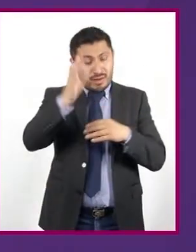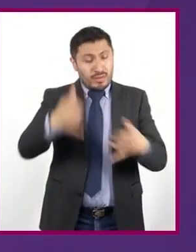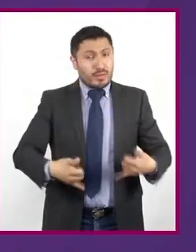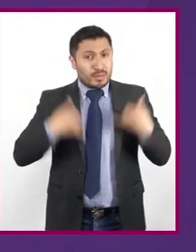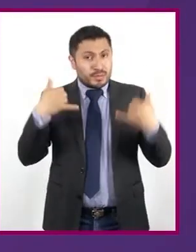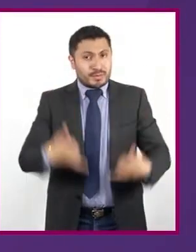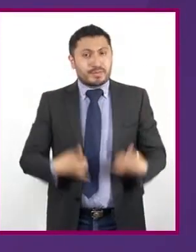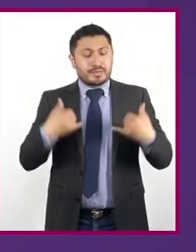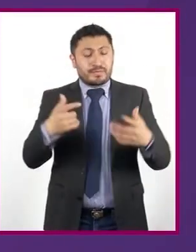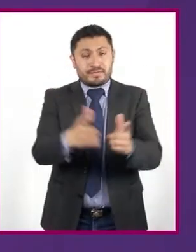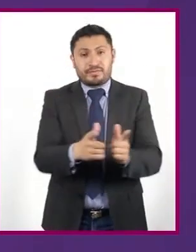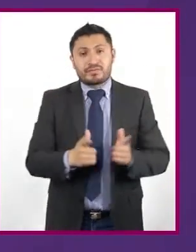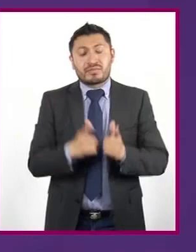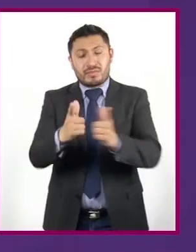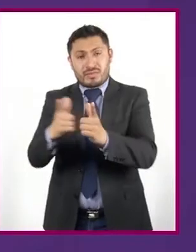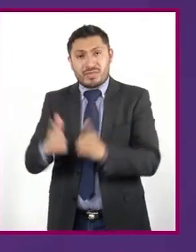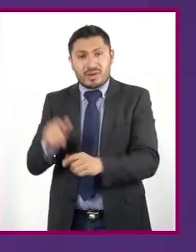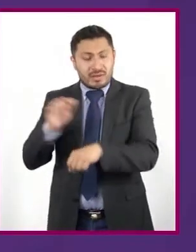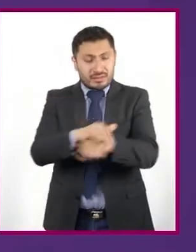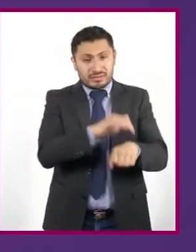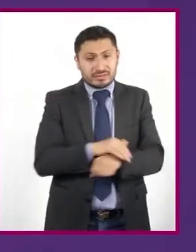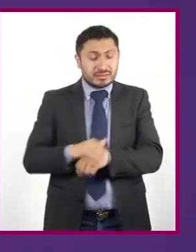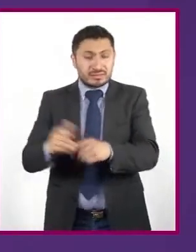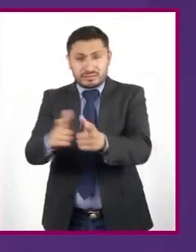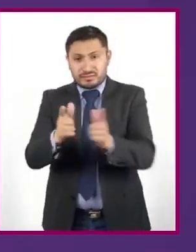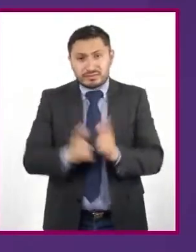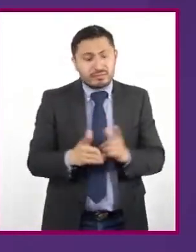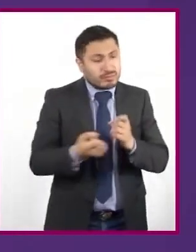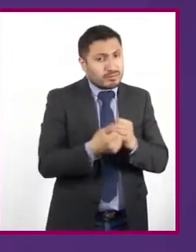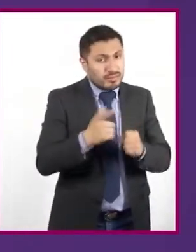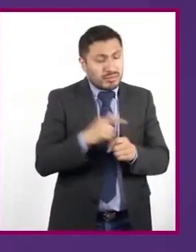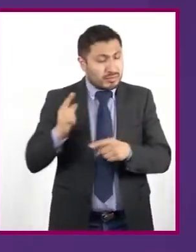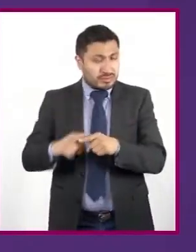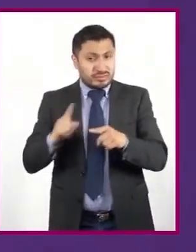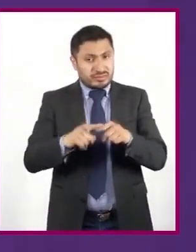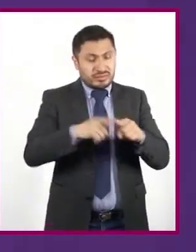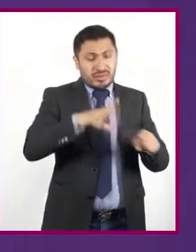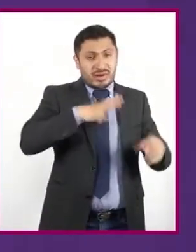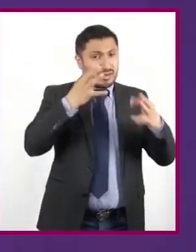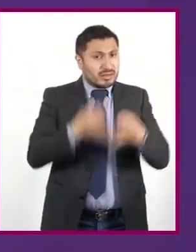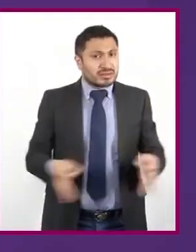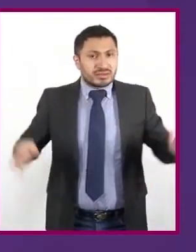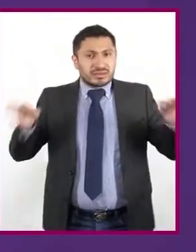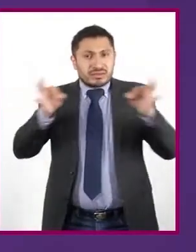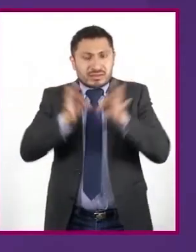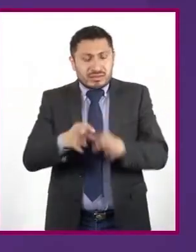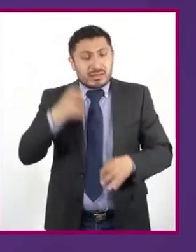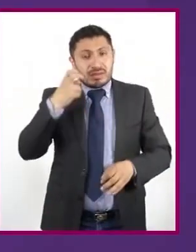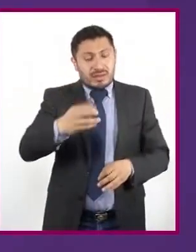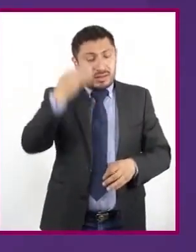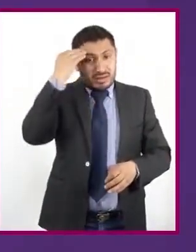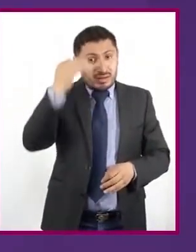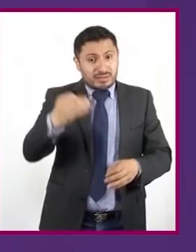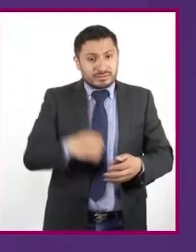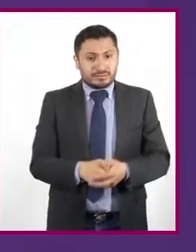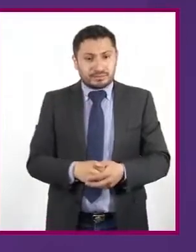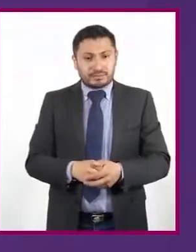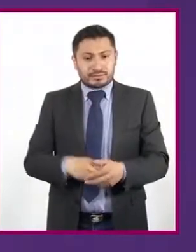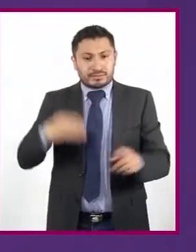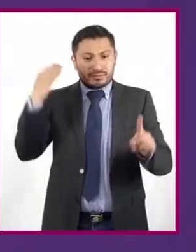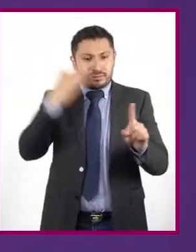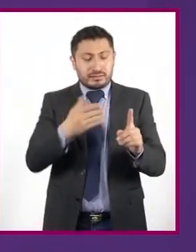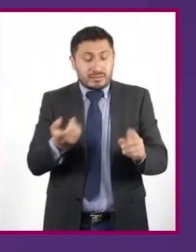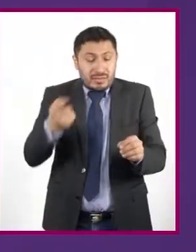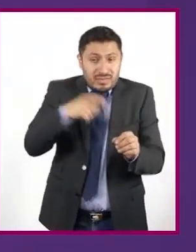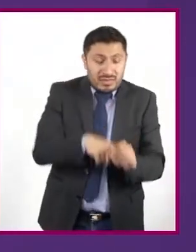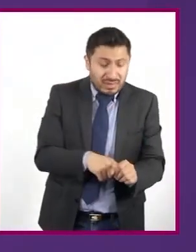adolescencia, los grupos de amigos y otros grupos sociales cobran importancia, debido a que en esta etapa buscan integrarse